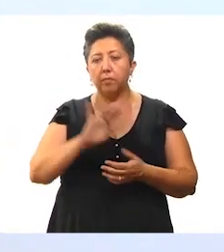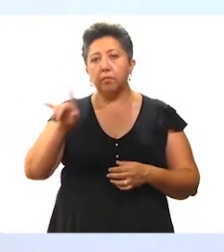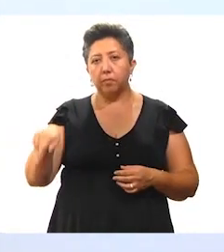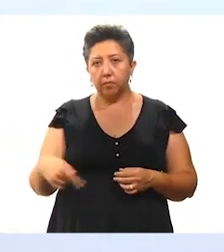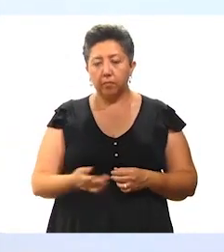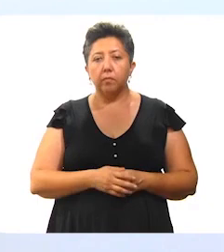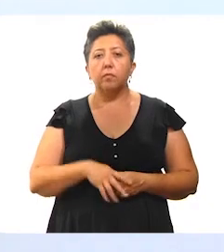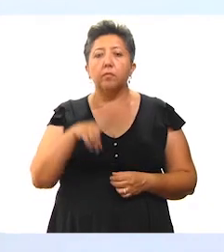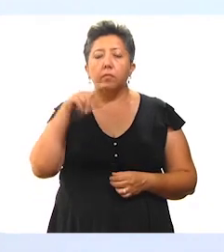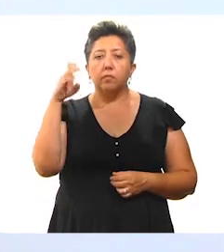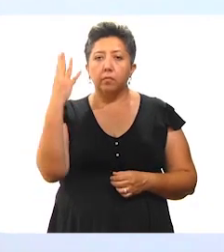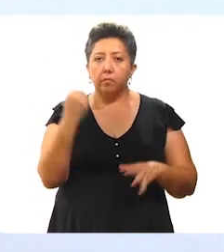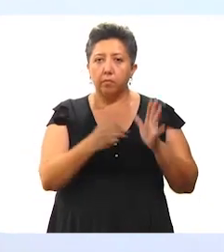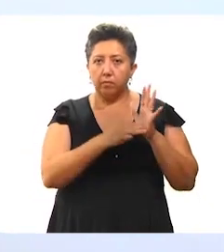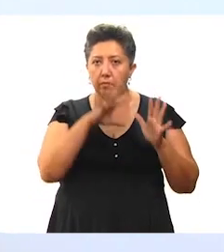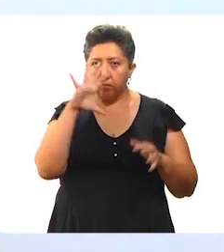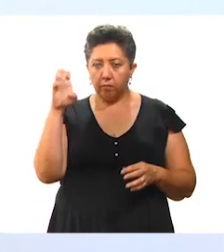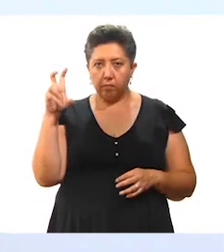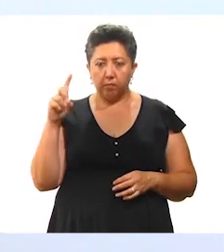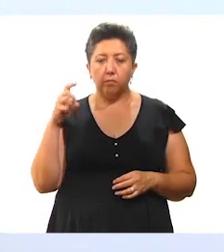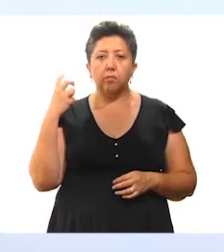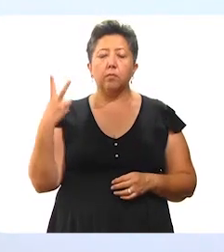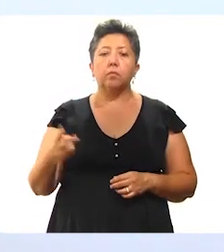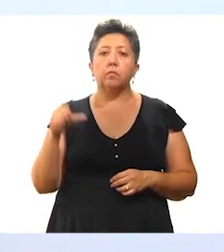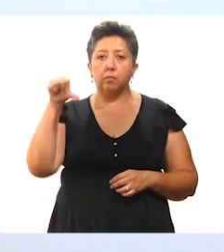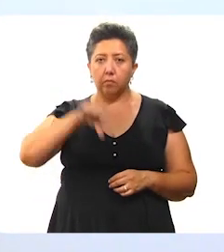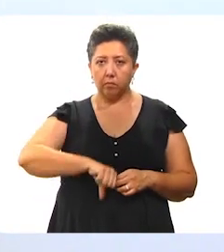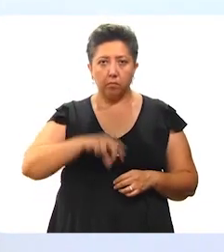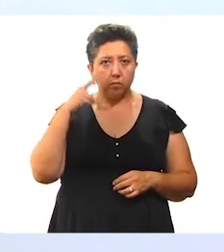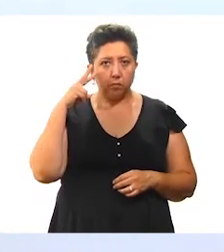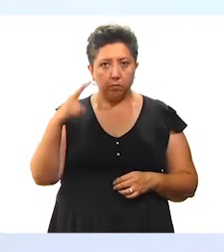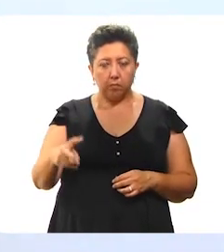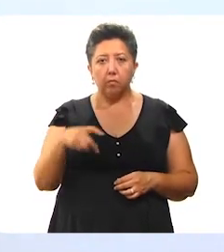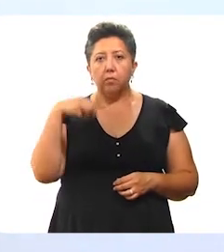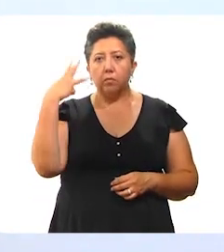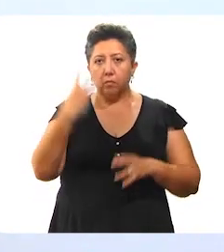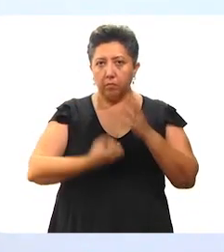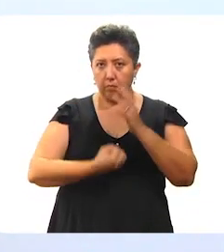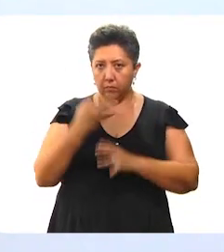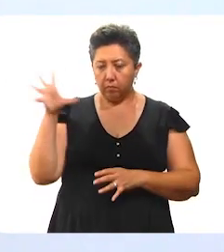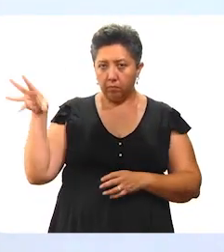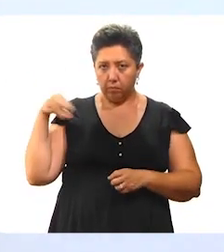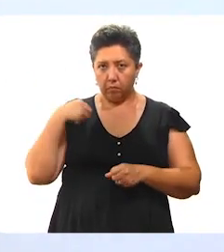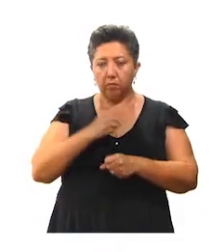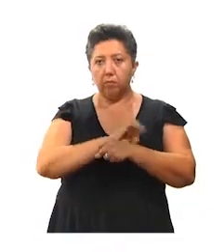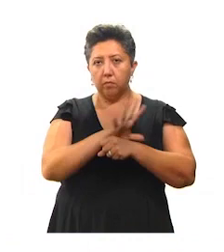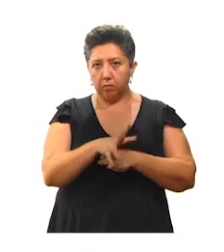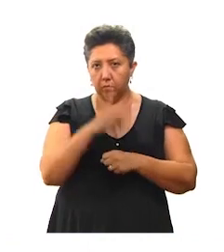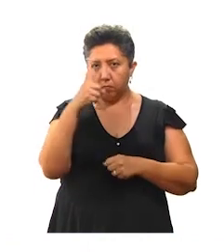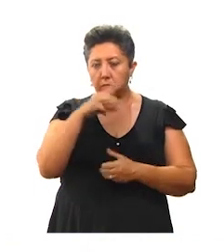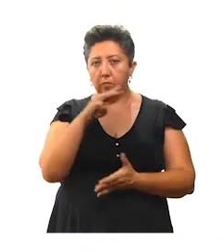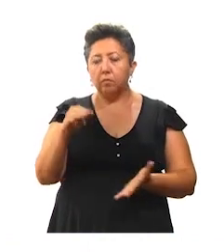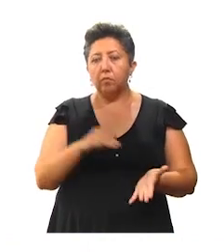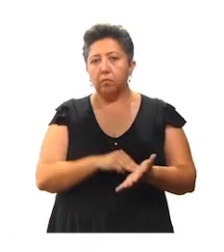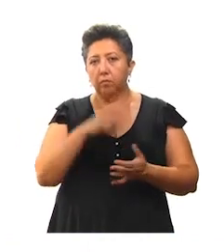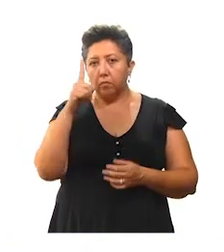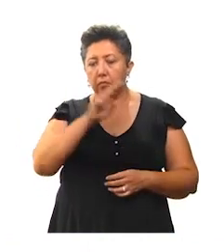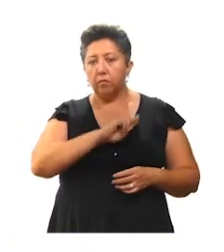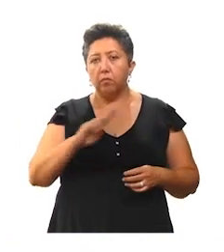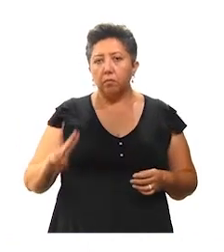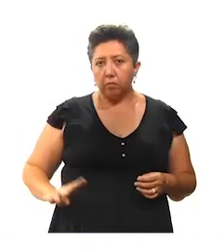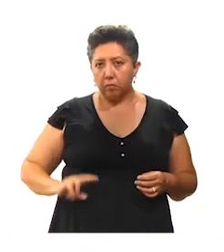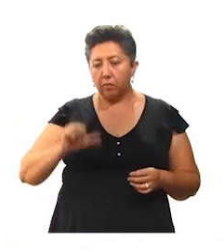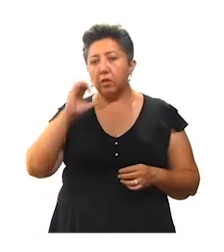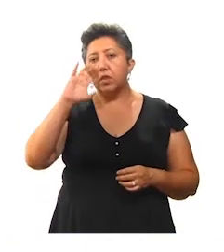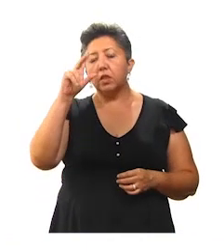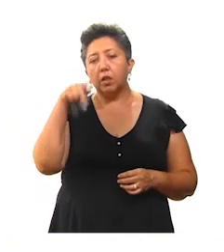registrados, que es de 109.532. Hoy se detectaron 3 nuevos contagios de coronavirus, uno en Mérida, uno en Humán